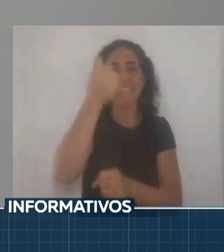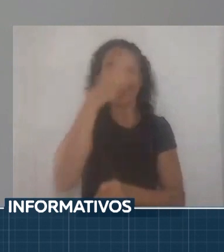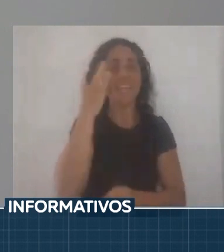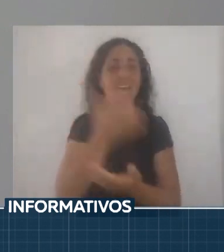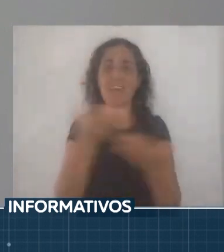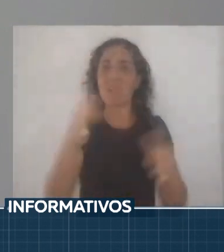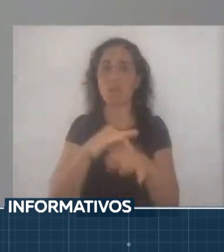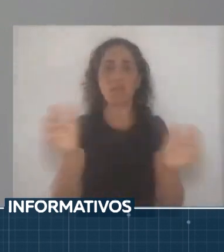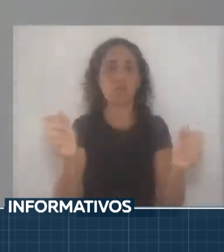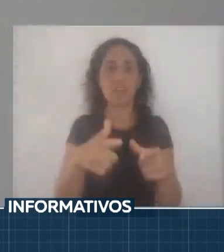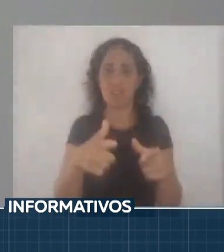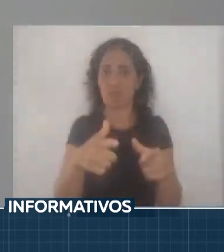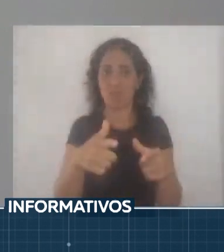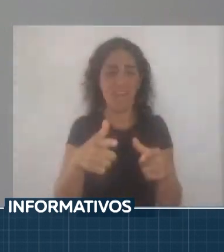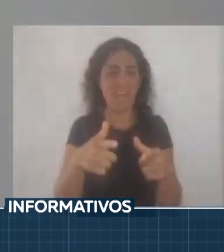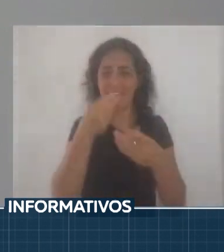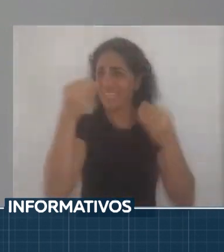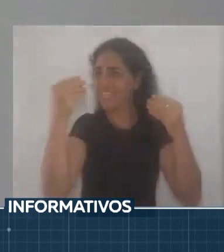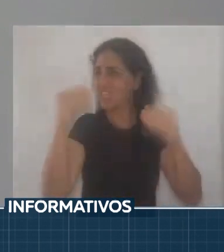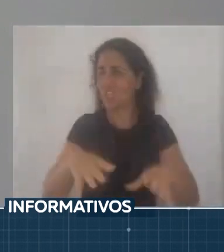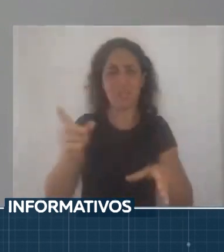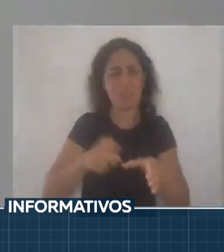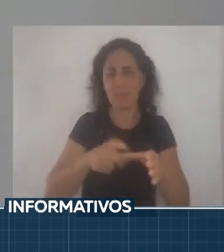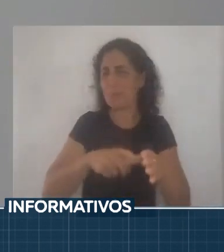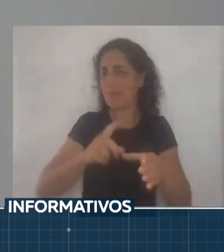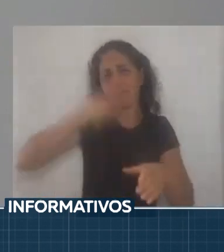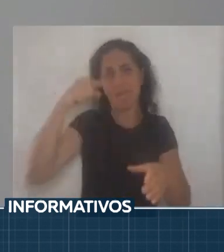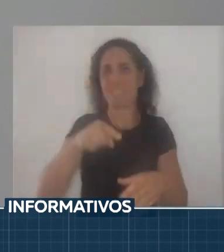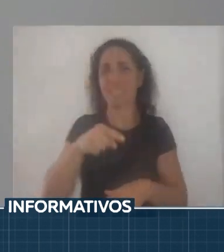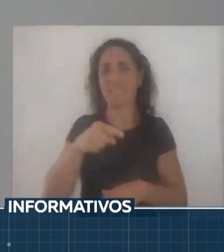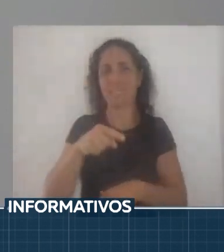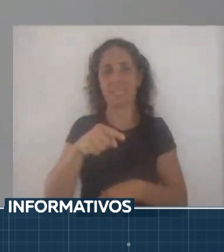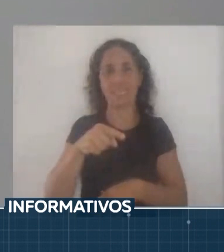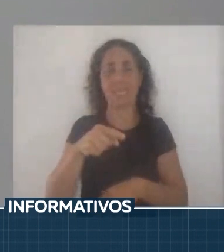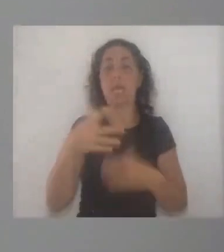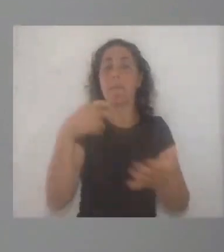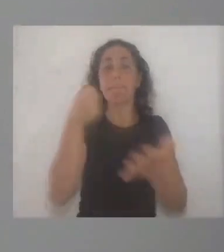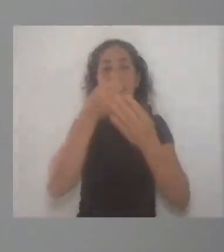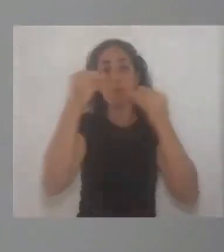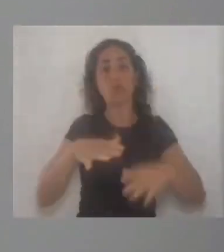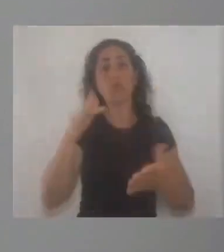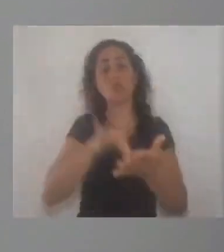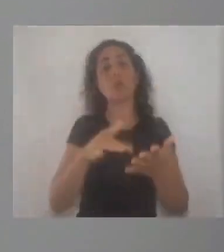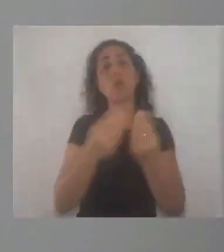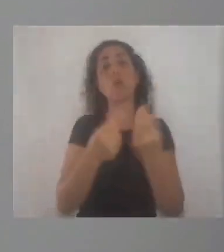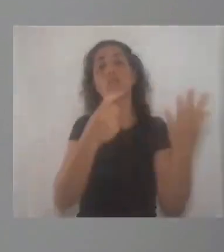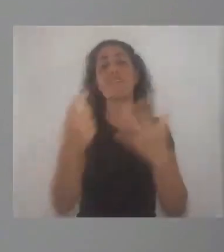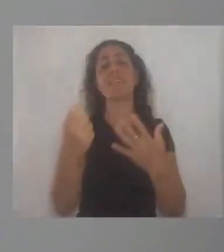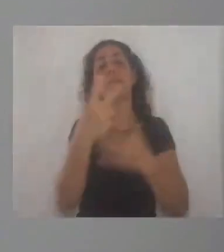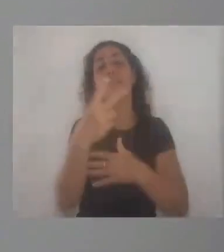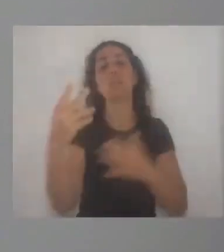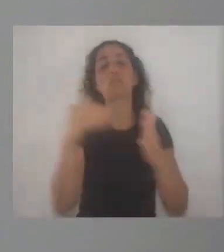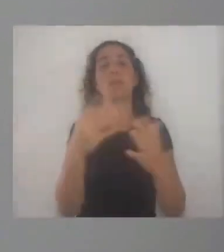a la seguridad social de nuestra historia por tanto hemos alcanzado un máximo histórico con 622.446